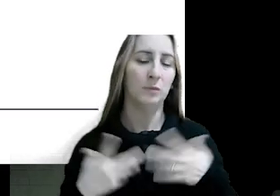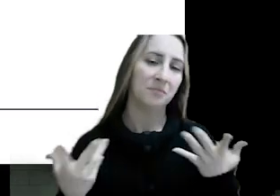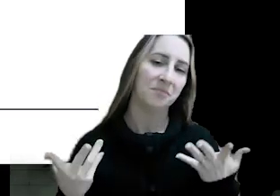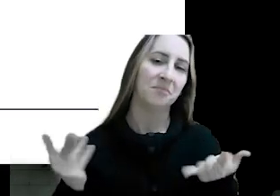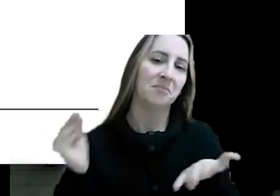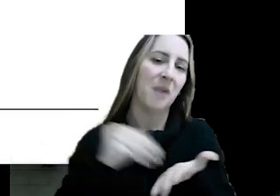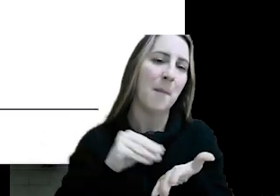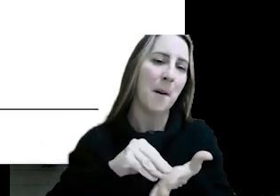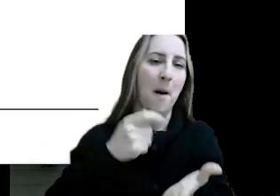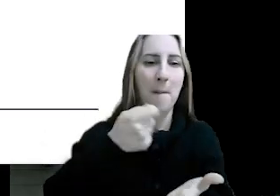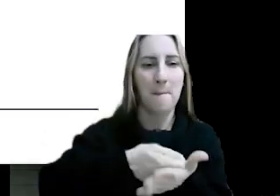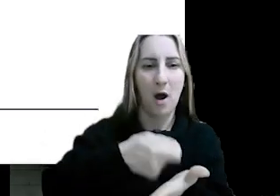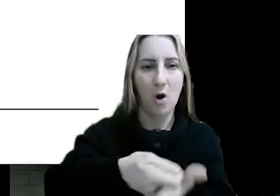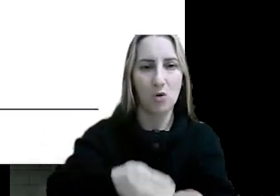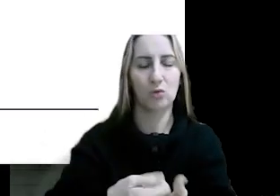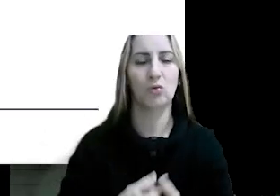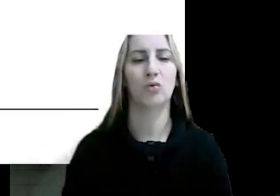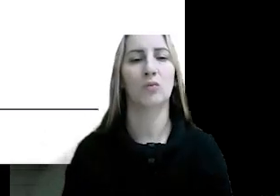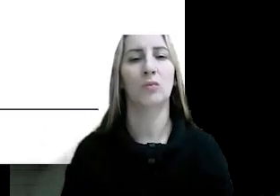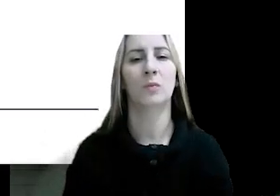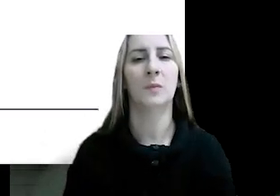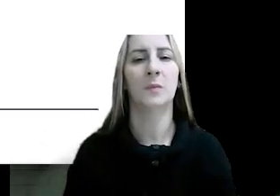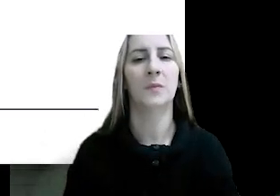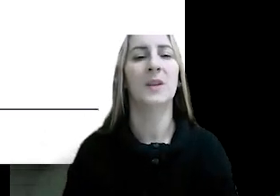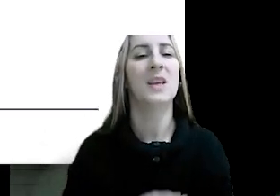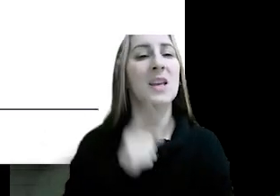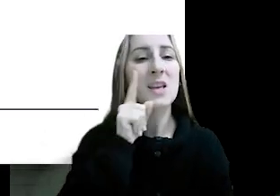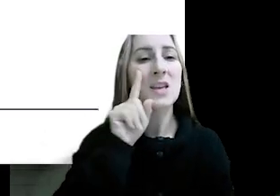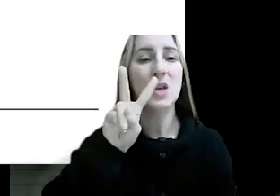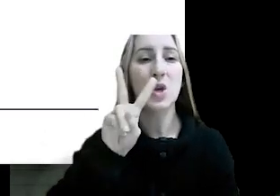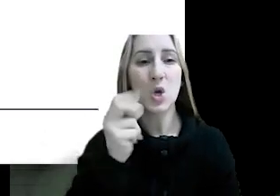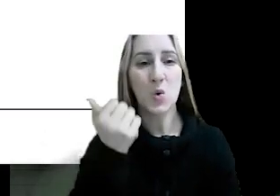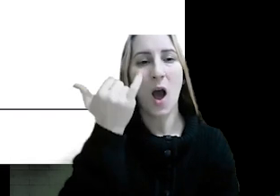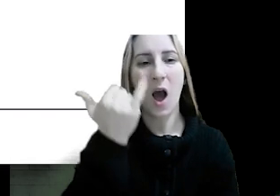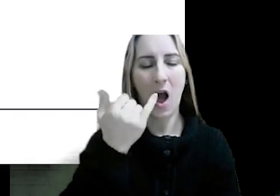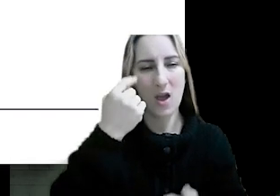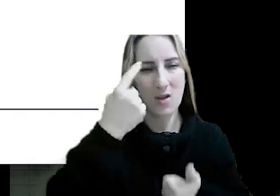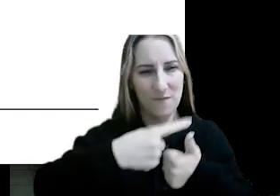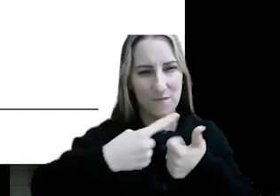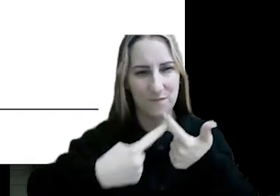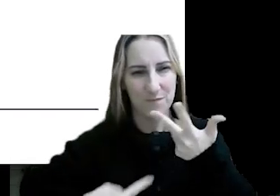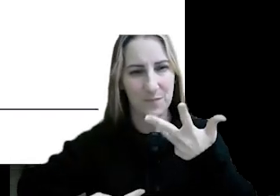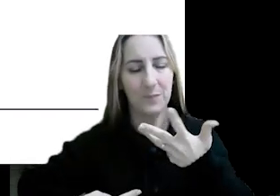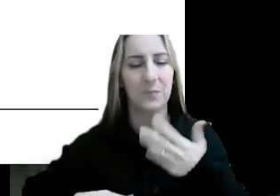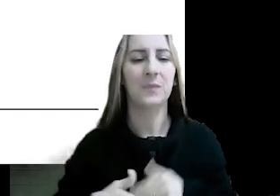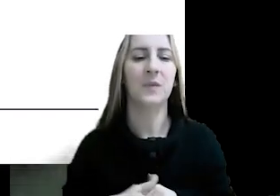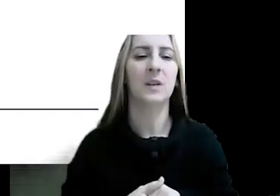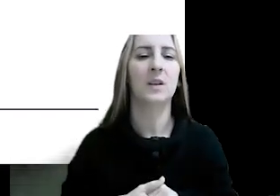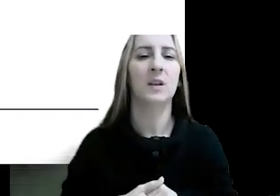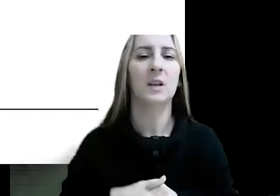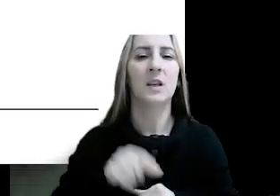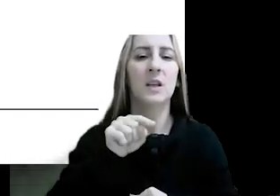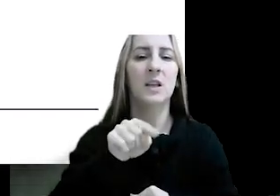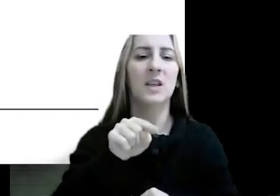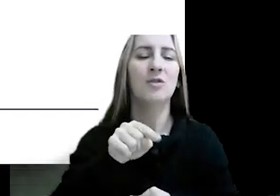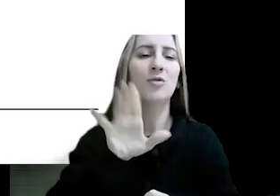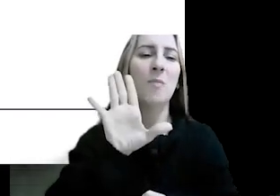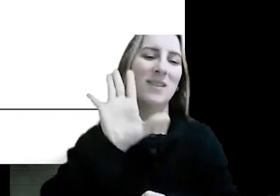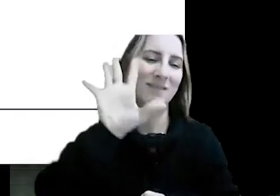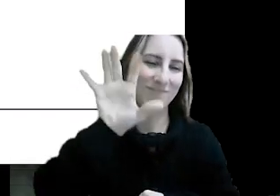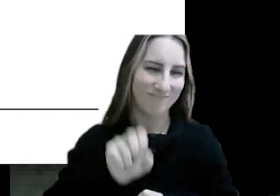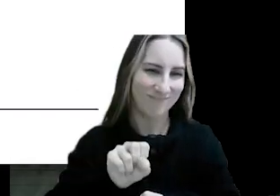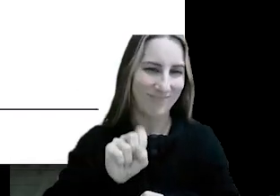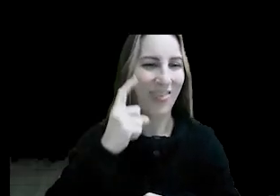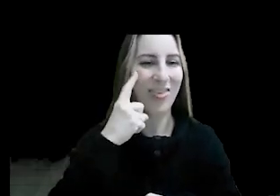a cuenta. En ganancias tenemos varios. Perdón, en IVA tenemos varios a considerar. O sea, básicamente esto es lo que yo traje. Mi idea